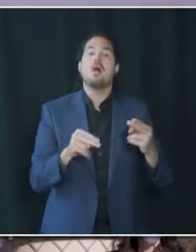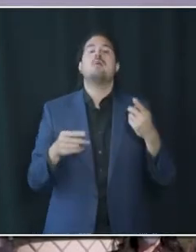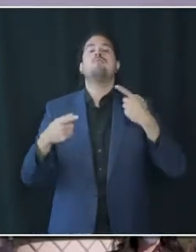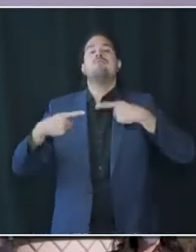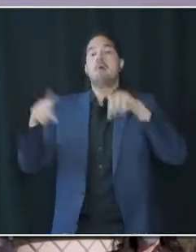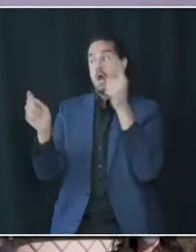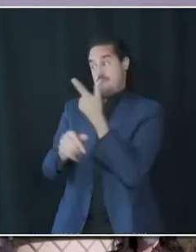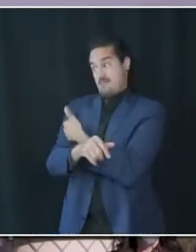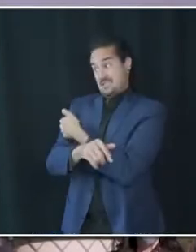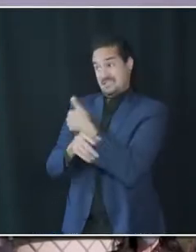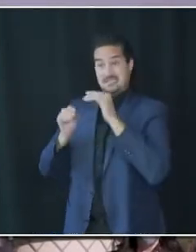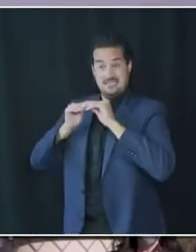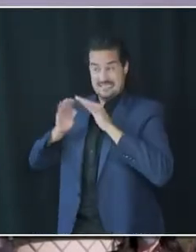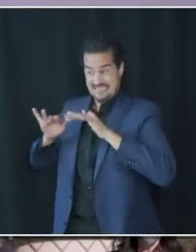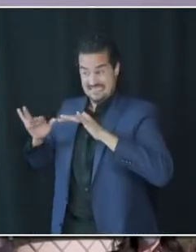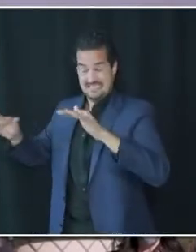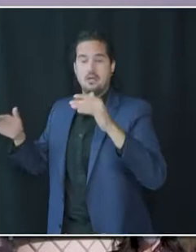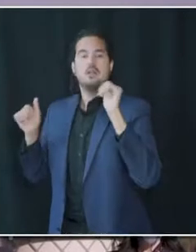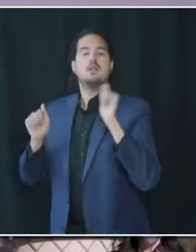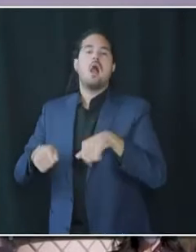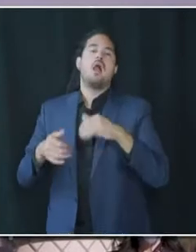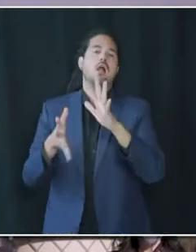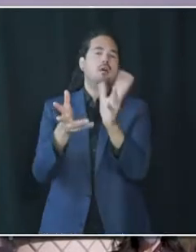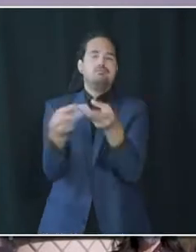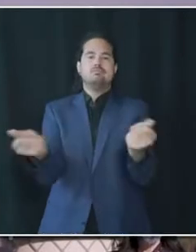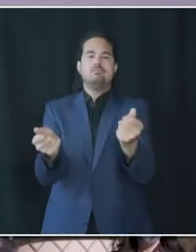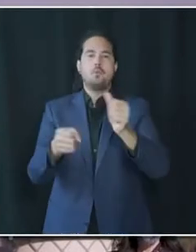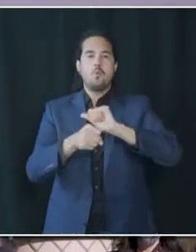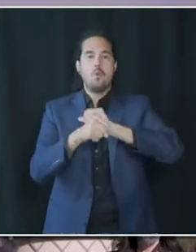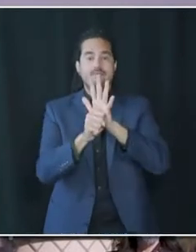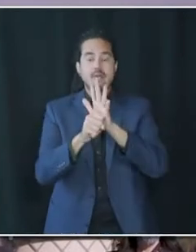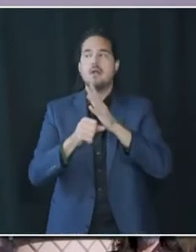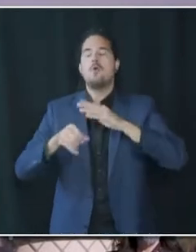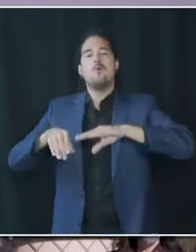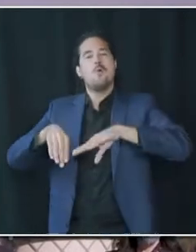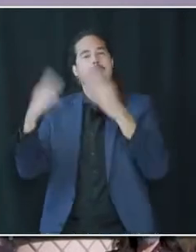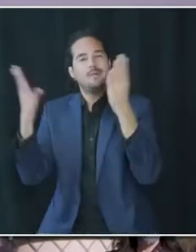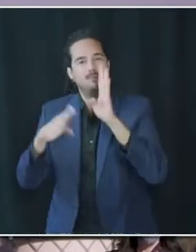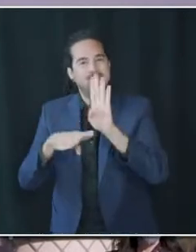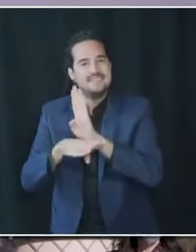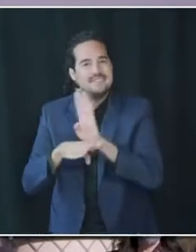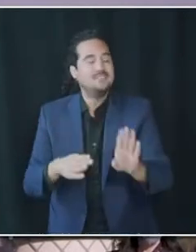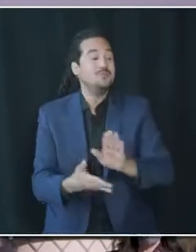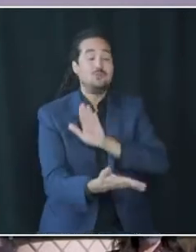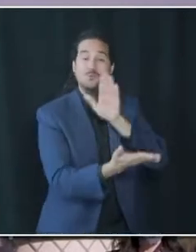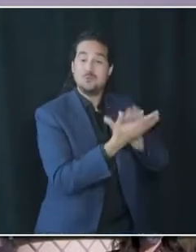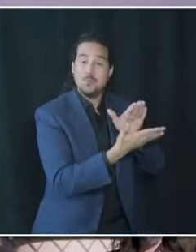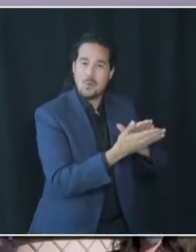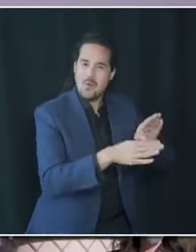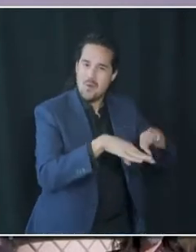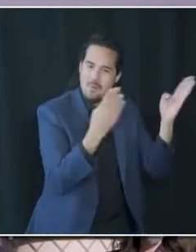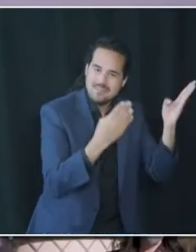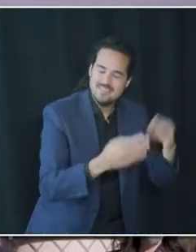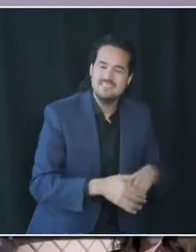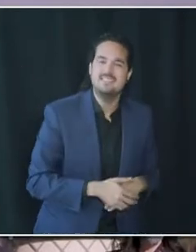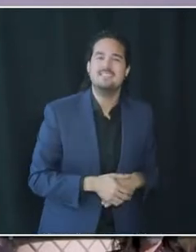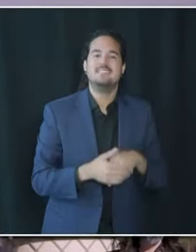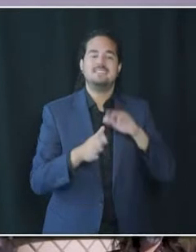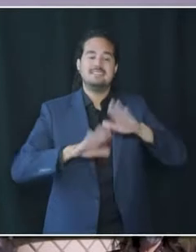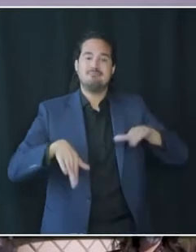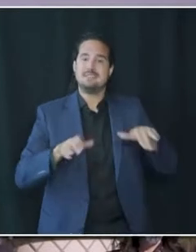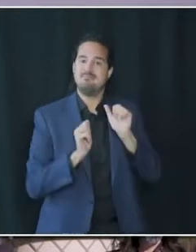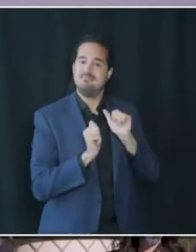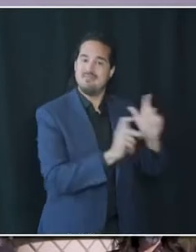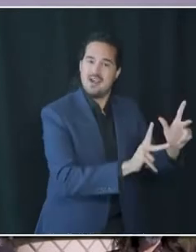para poder reabrir negocios y escuelas a lo cual estamos comprometidos de reabrir escuelas para instrucción en